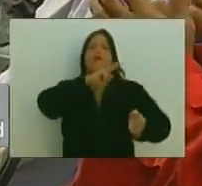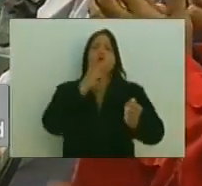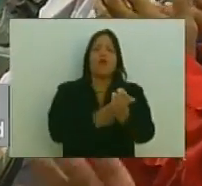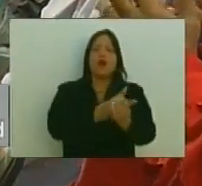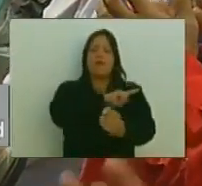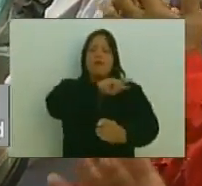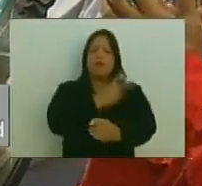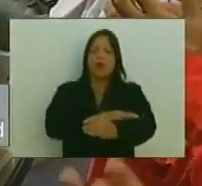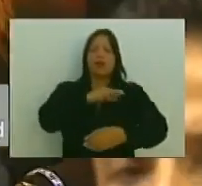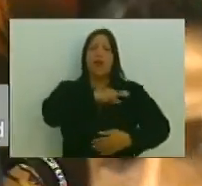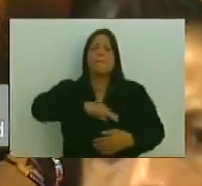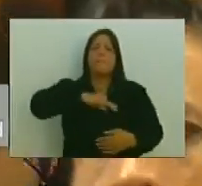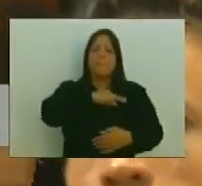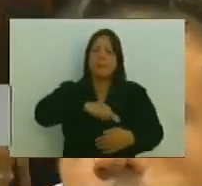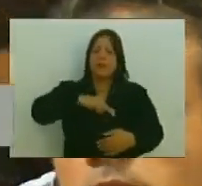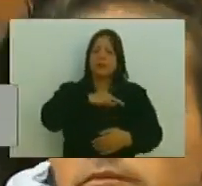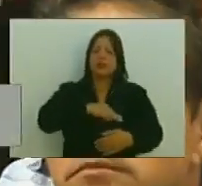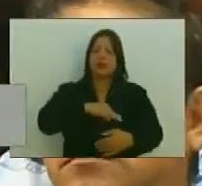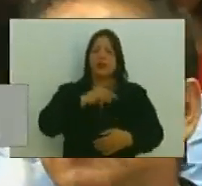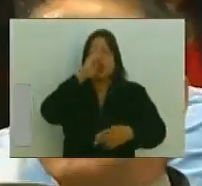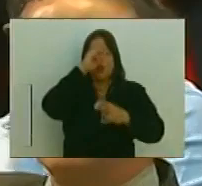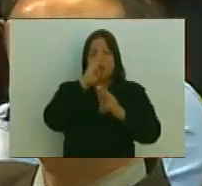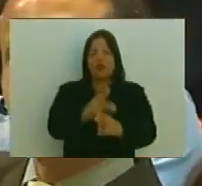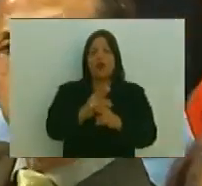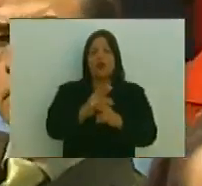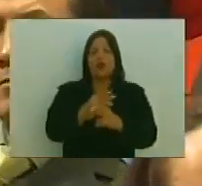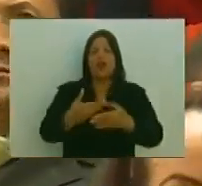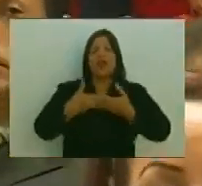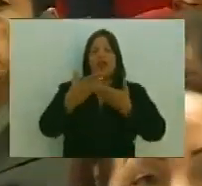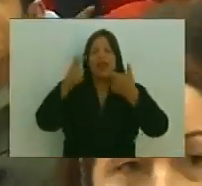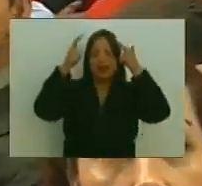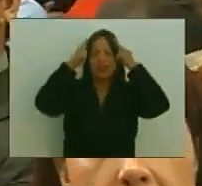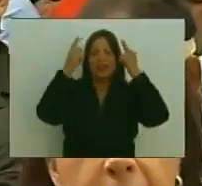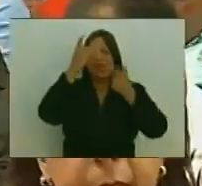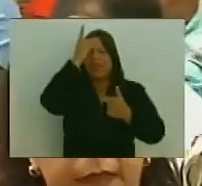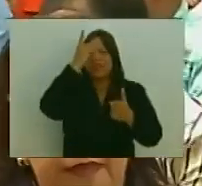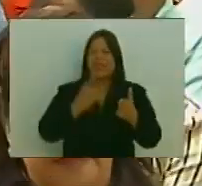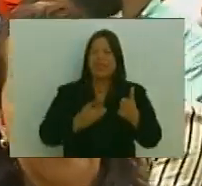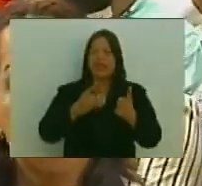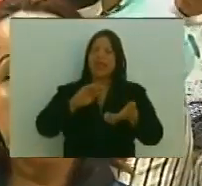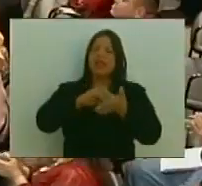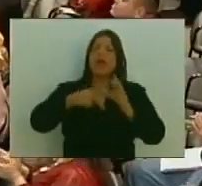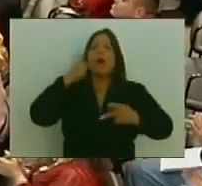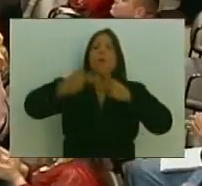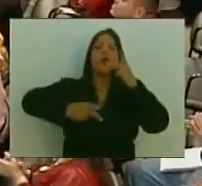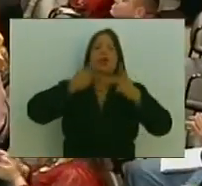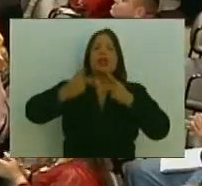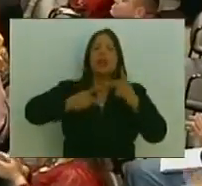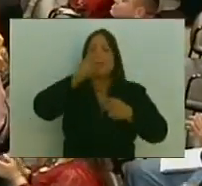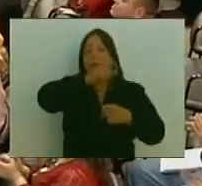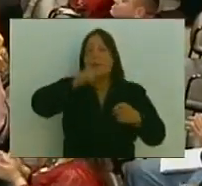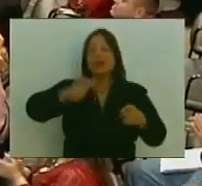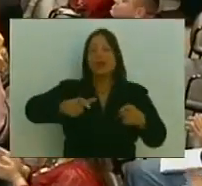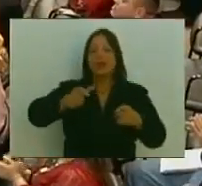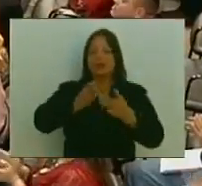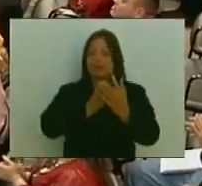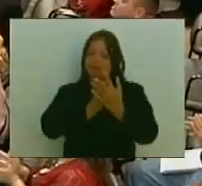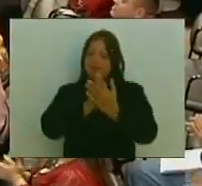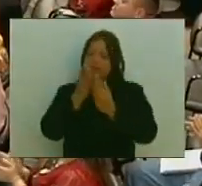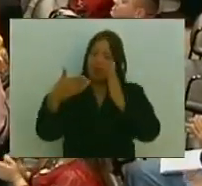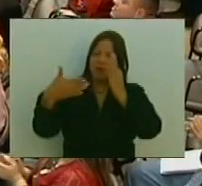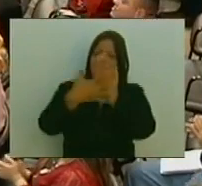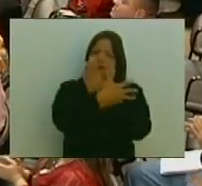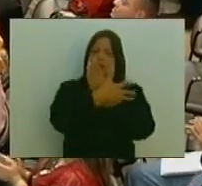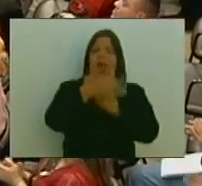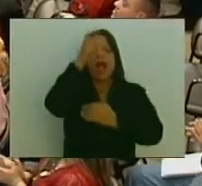la misión José Gregorio Hernández, en honor y en regalo a Chávez, el eje de la política transversal para